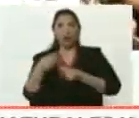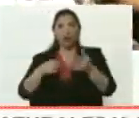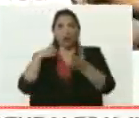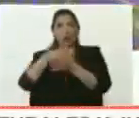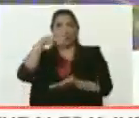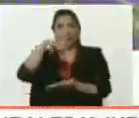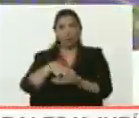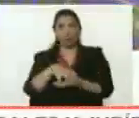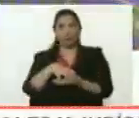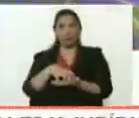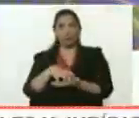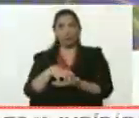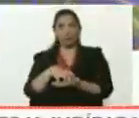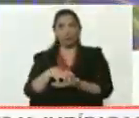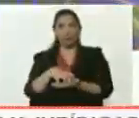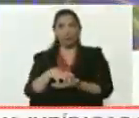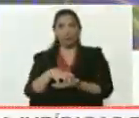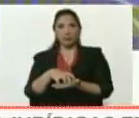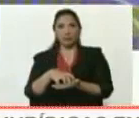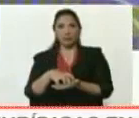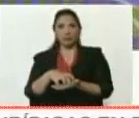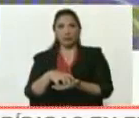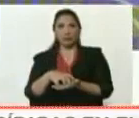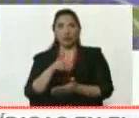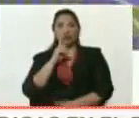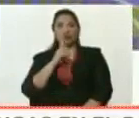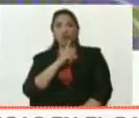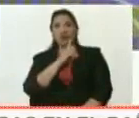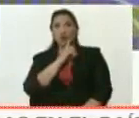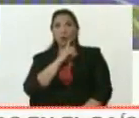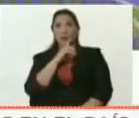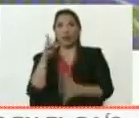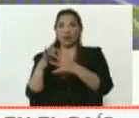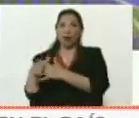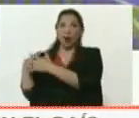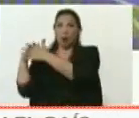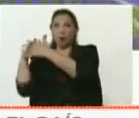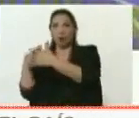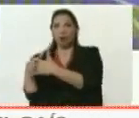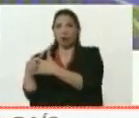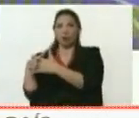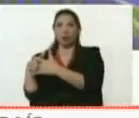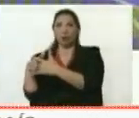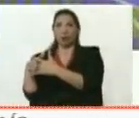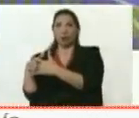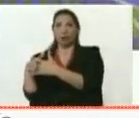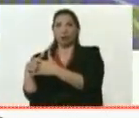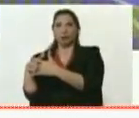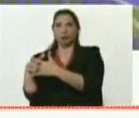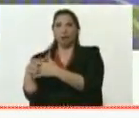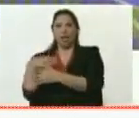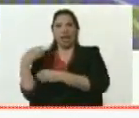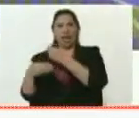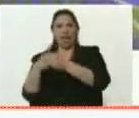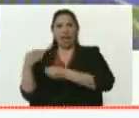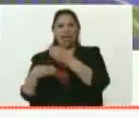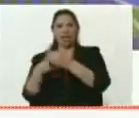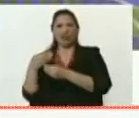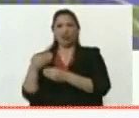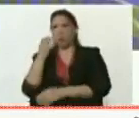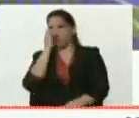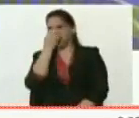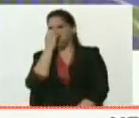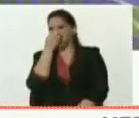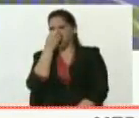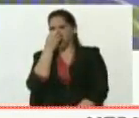de Estado con factura en nombre de Estados Unidos en Norteamérica, ejecutado por un fantoche llamado